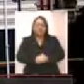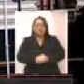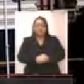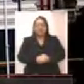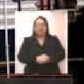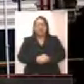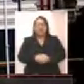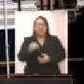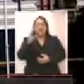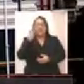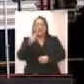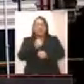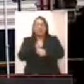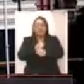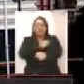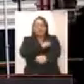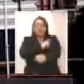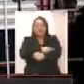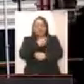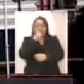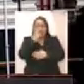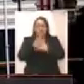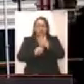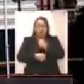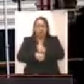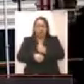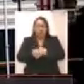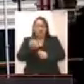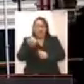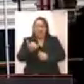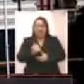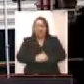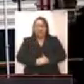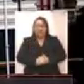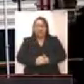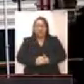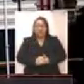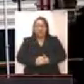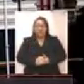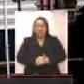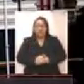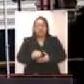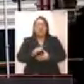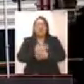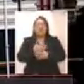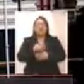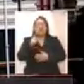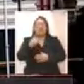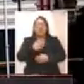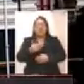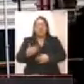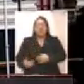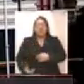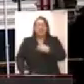esa fortaleza de confianza que existe entre el presidente y su señora esposa